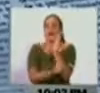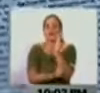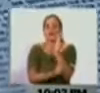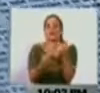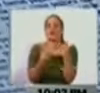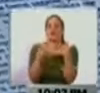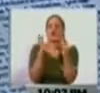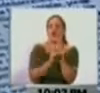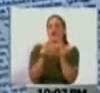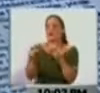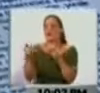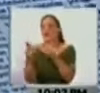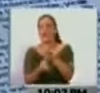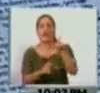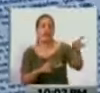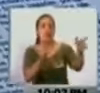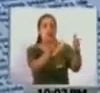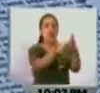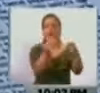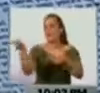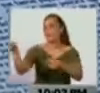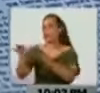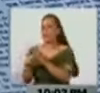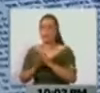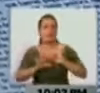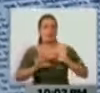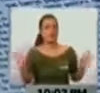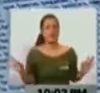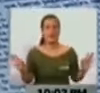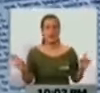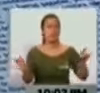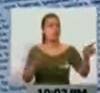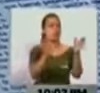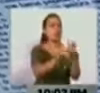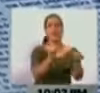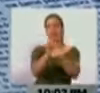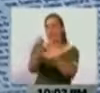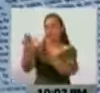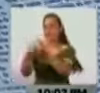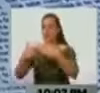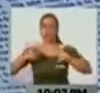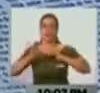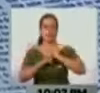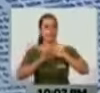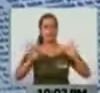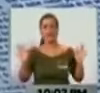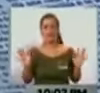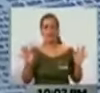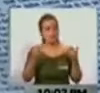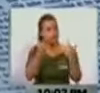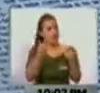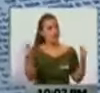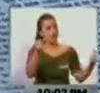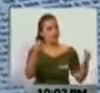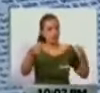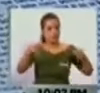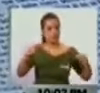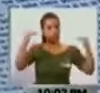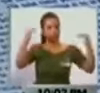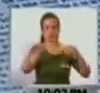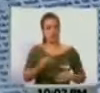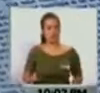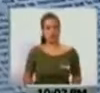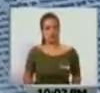en el año 91, calificó el video como un hecho grave, pero advirtió al respecto que nada